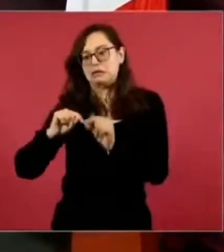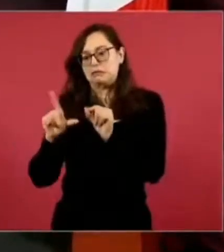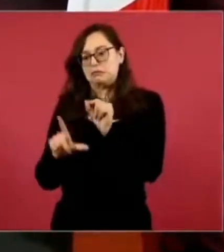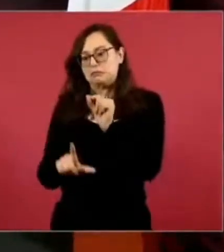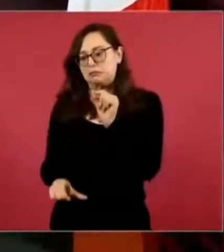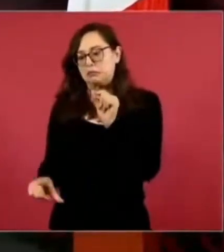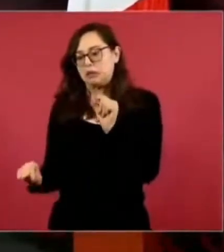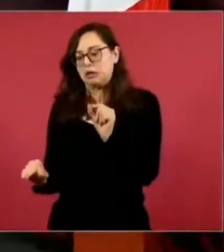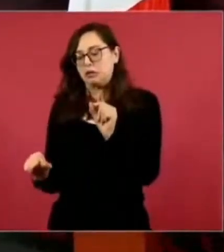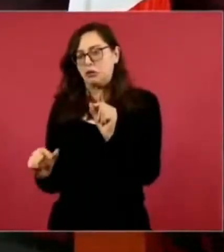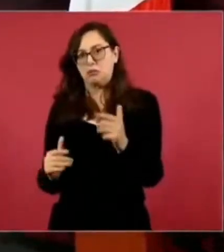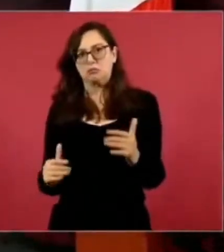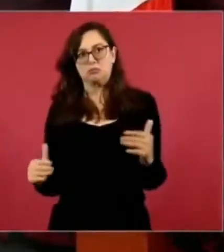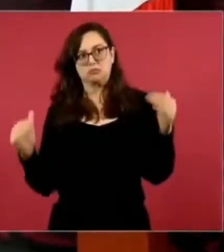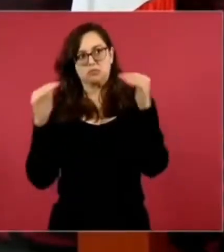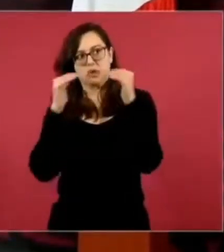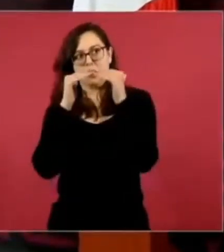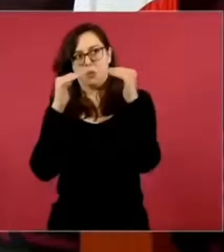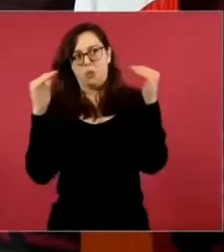nuestra soberanía.